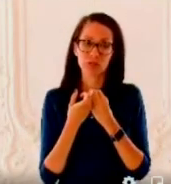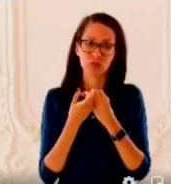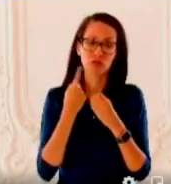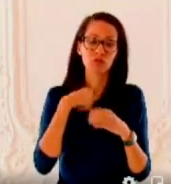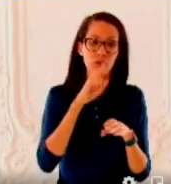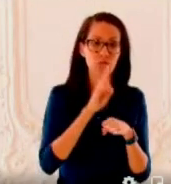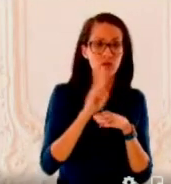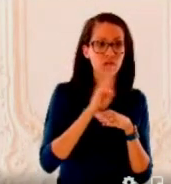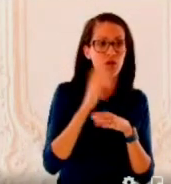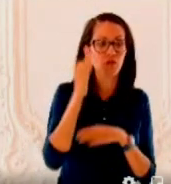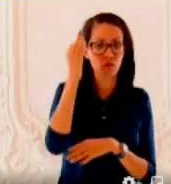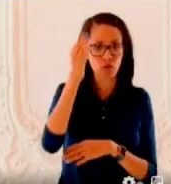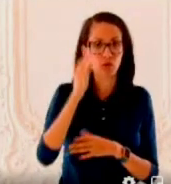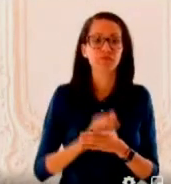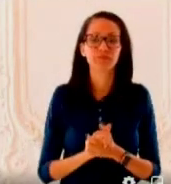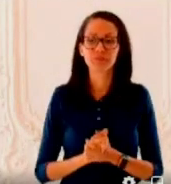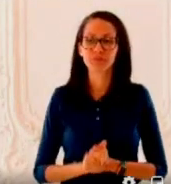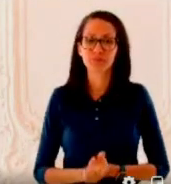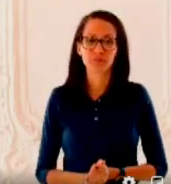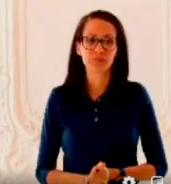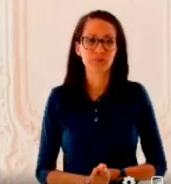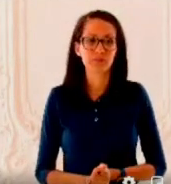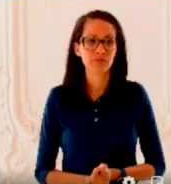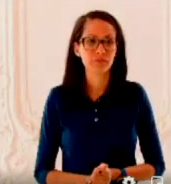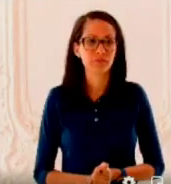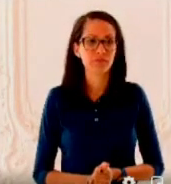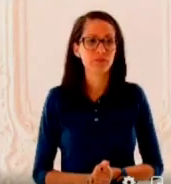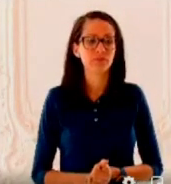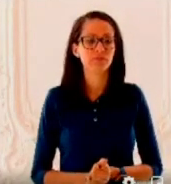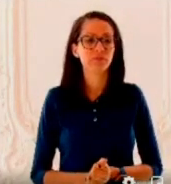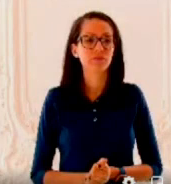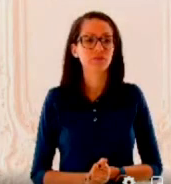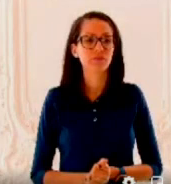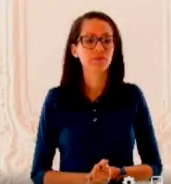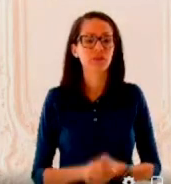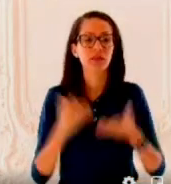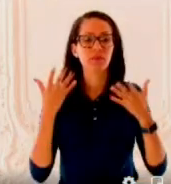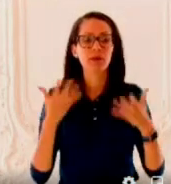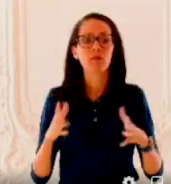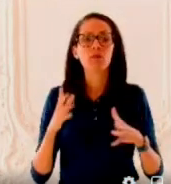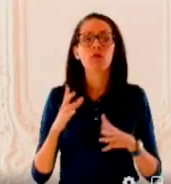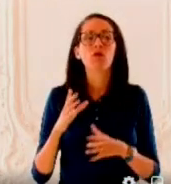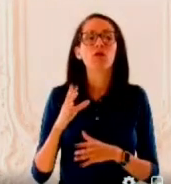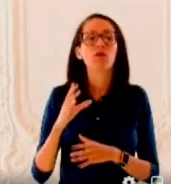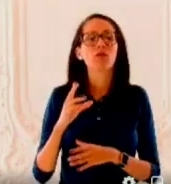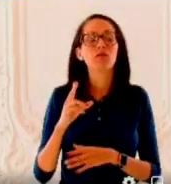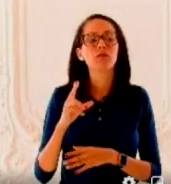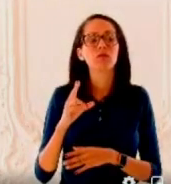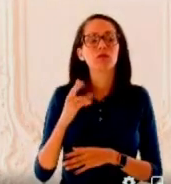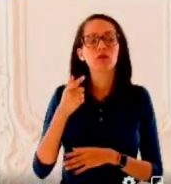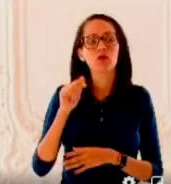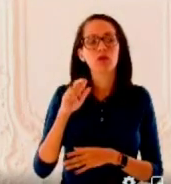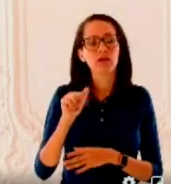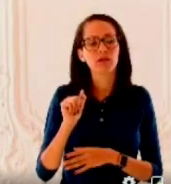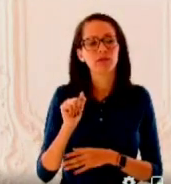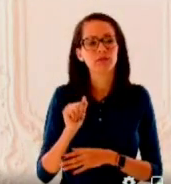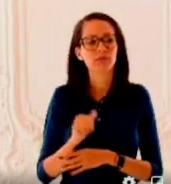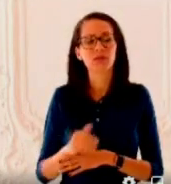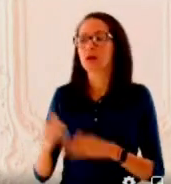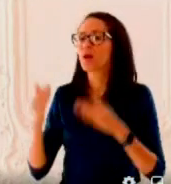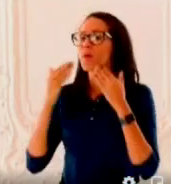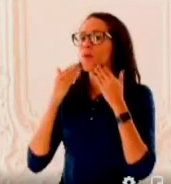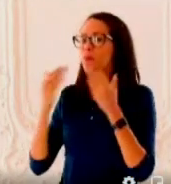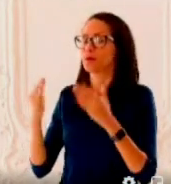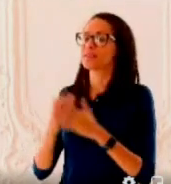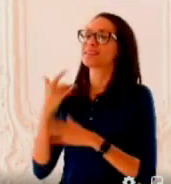en el futuro, en el futuro inmediato. Concluimos con Gloria Ruiz del Nuevo Día. Sí, buenas a todos.